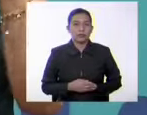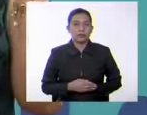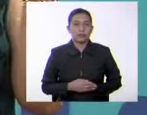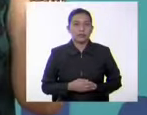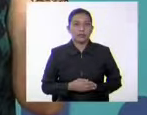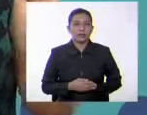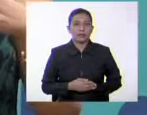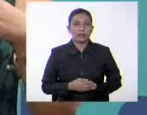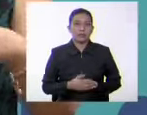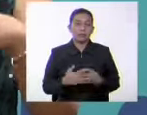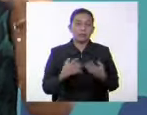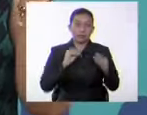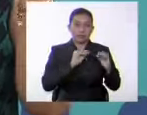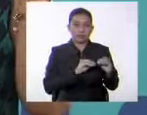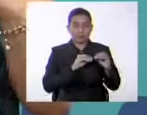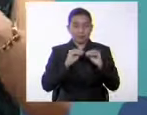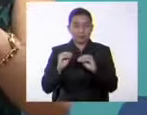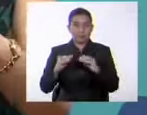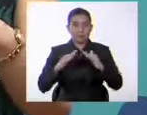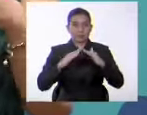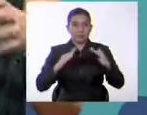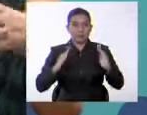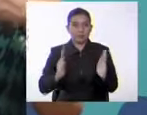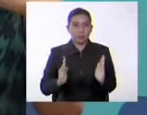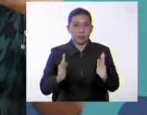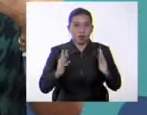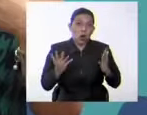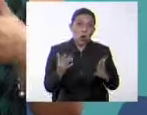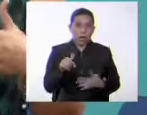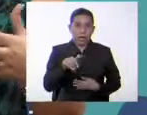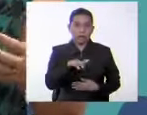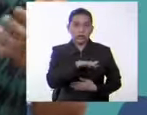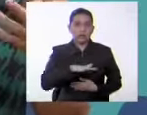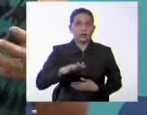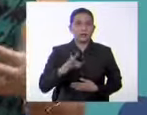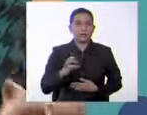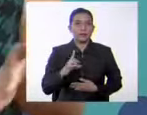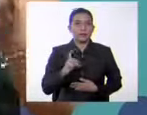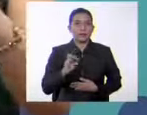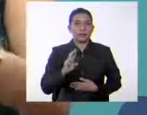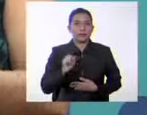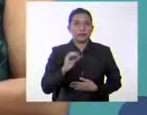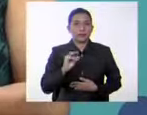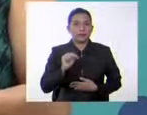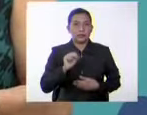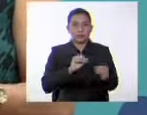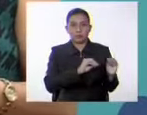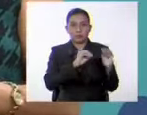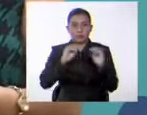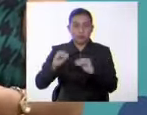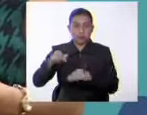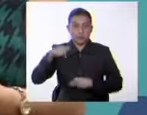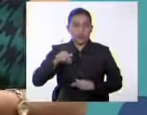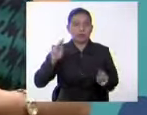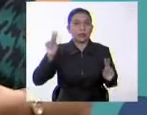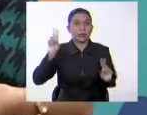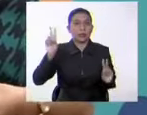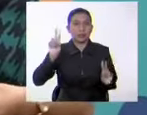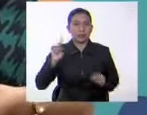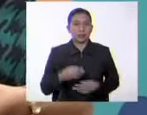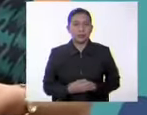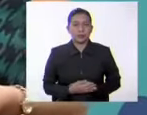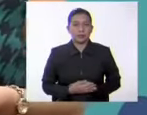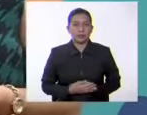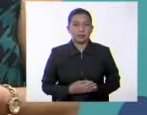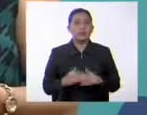digamos, la casa o la estancia de la Federación, la presidencia, a San Salvador. Hay un personaje